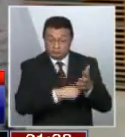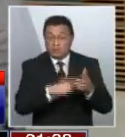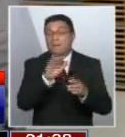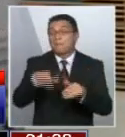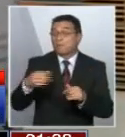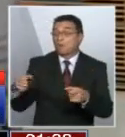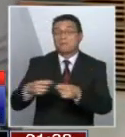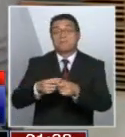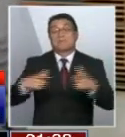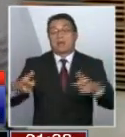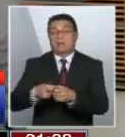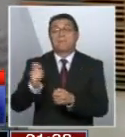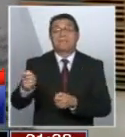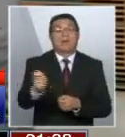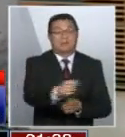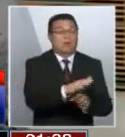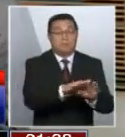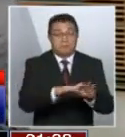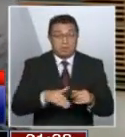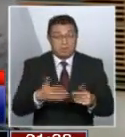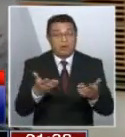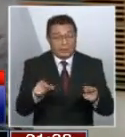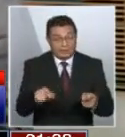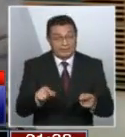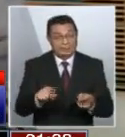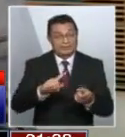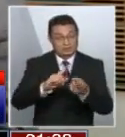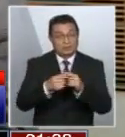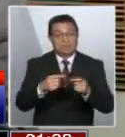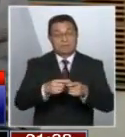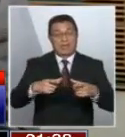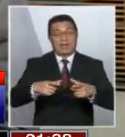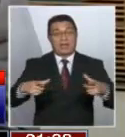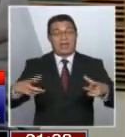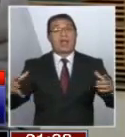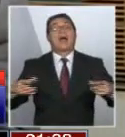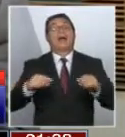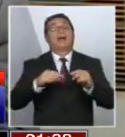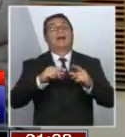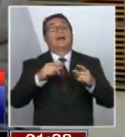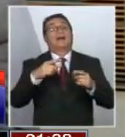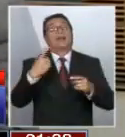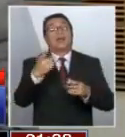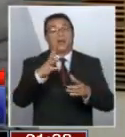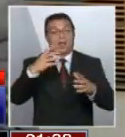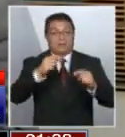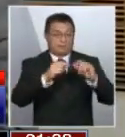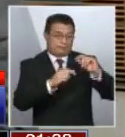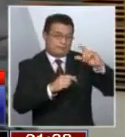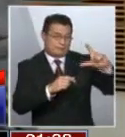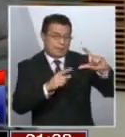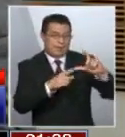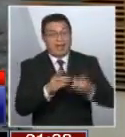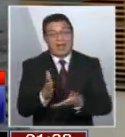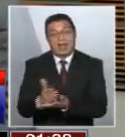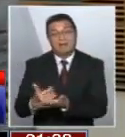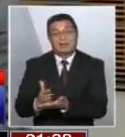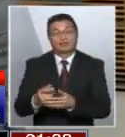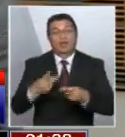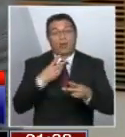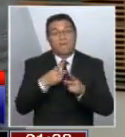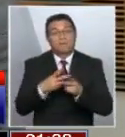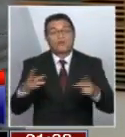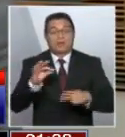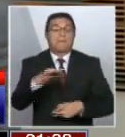el resto del sector público, lo que ha ido ensanchando la distancia entre los altos salarios de la administración pública, y eso vale